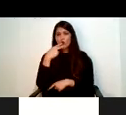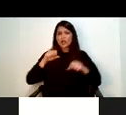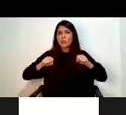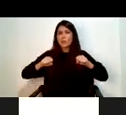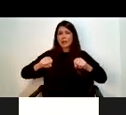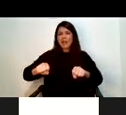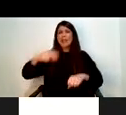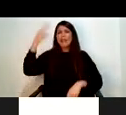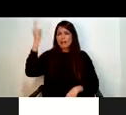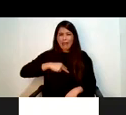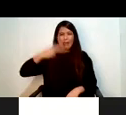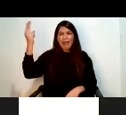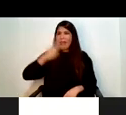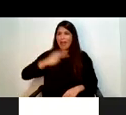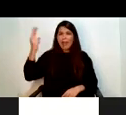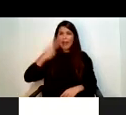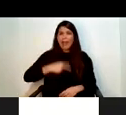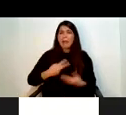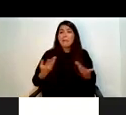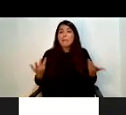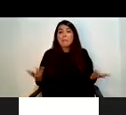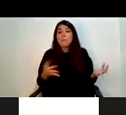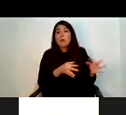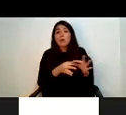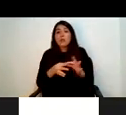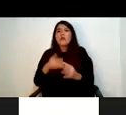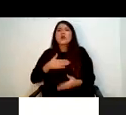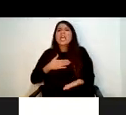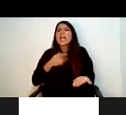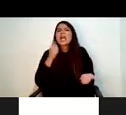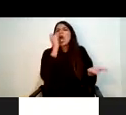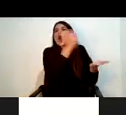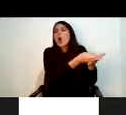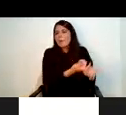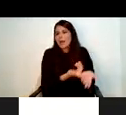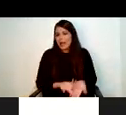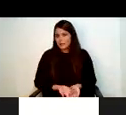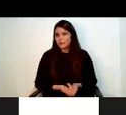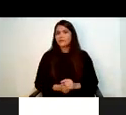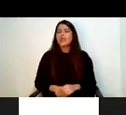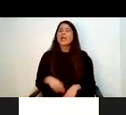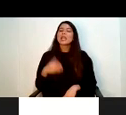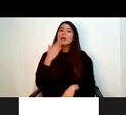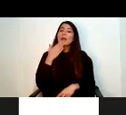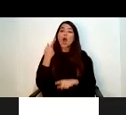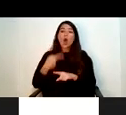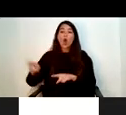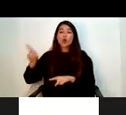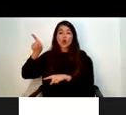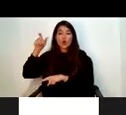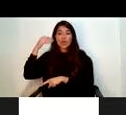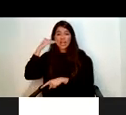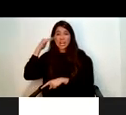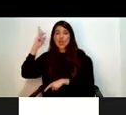supermercado porque aparentemente quiere que le compren algo. Y vamos a tener el niño que llora cuando